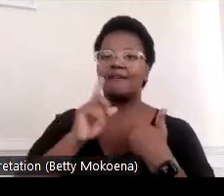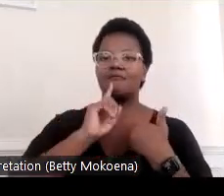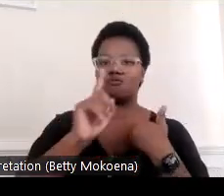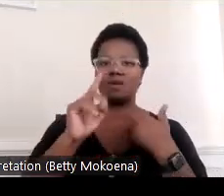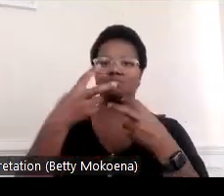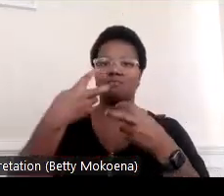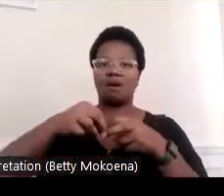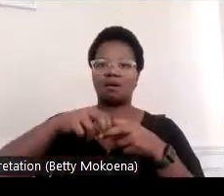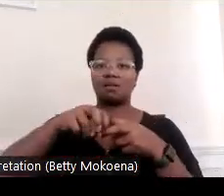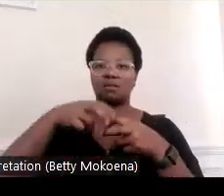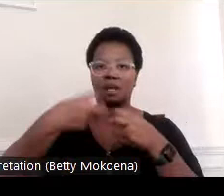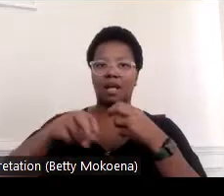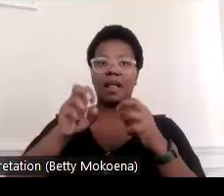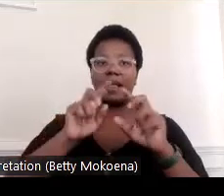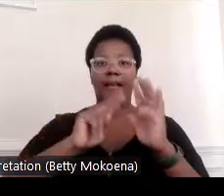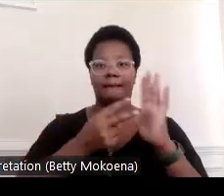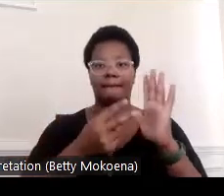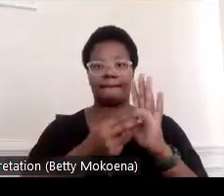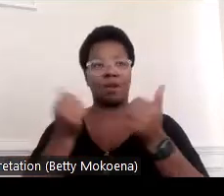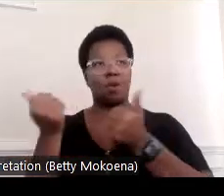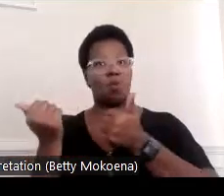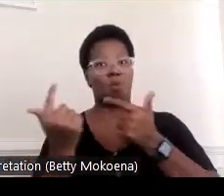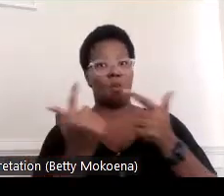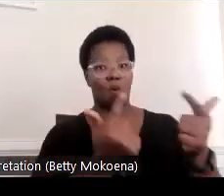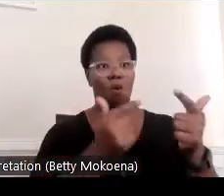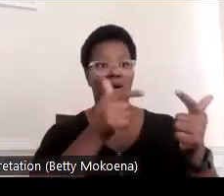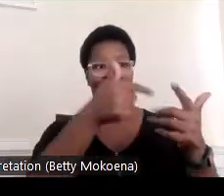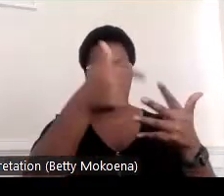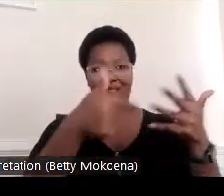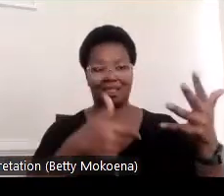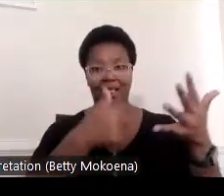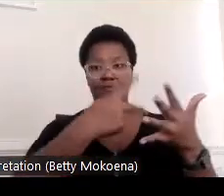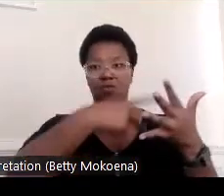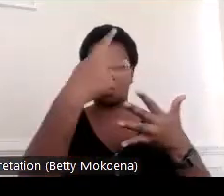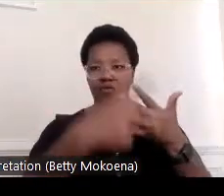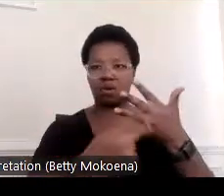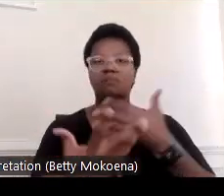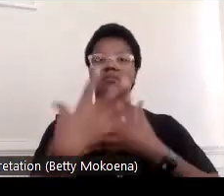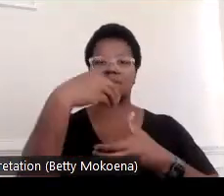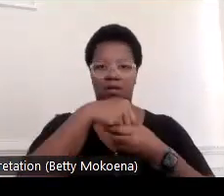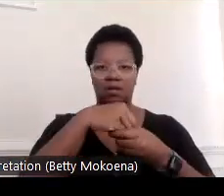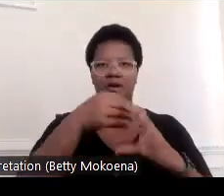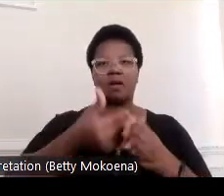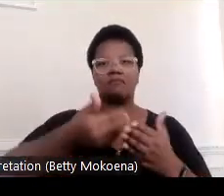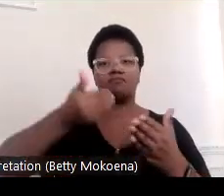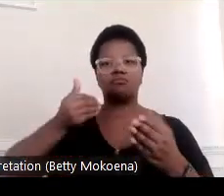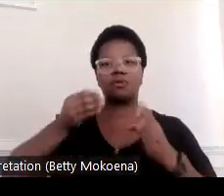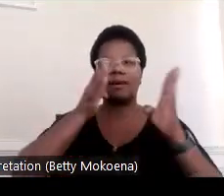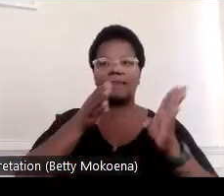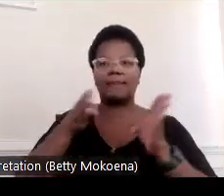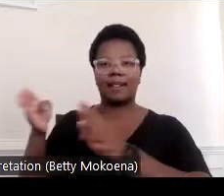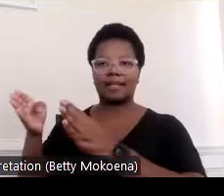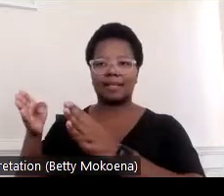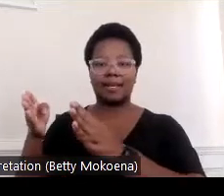es mucho mucho más difícil Toda planificación centrada la persona tiene que incluir tres planificación pero especialmente tiene que tomar